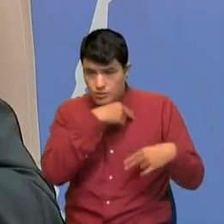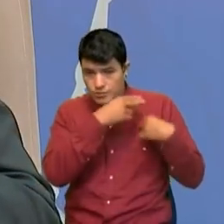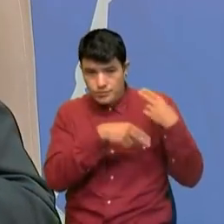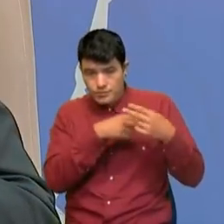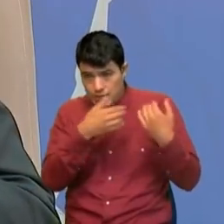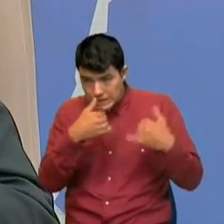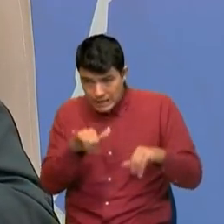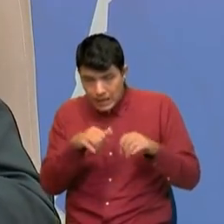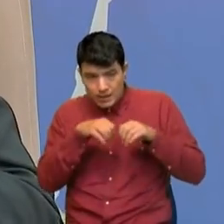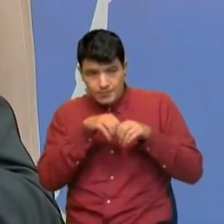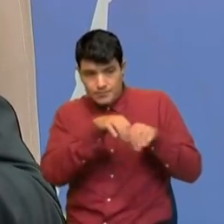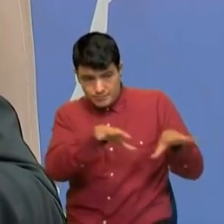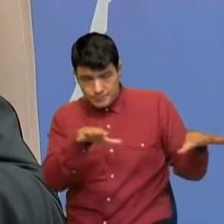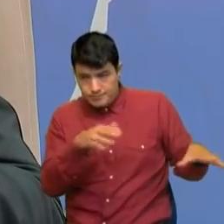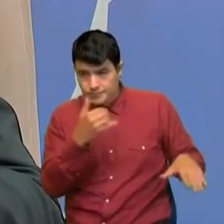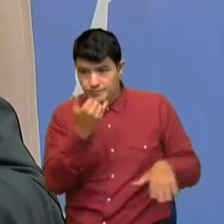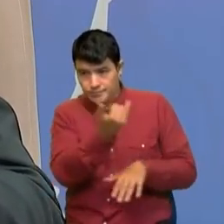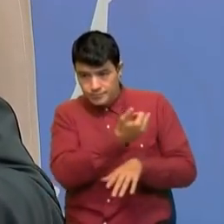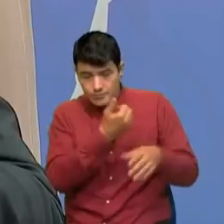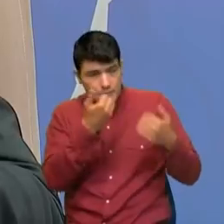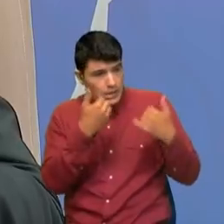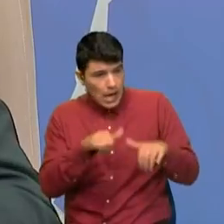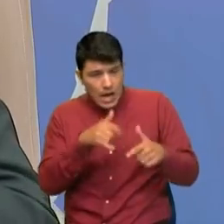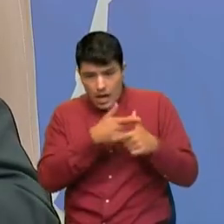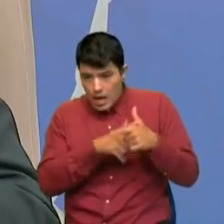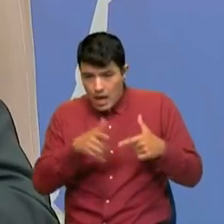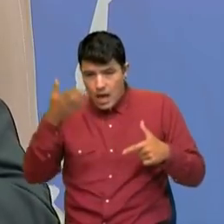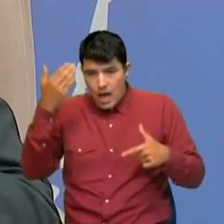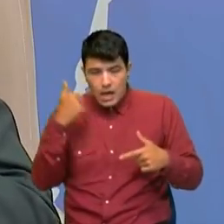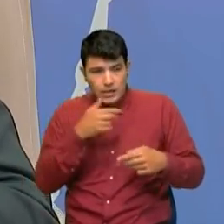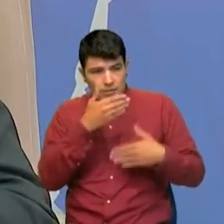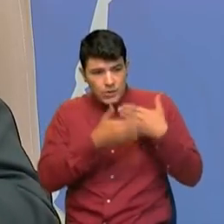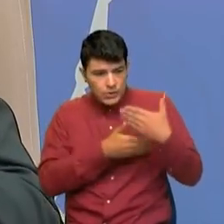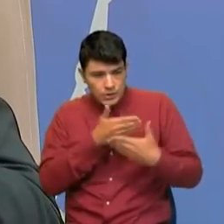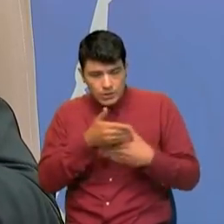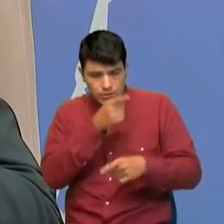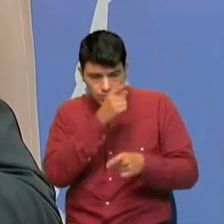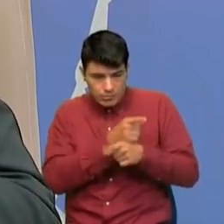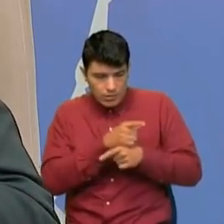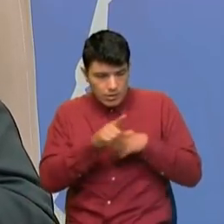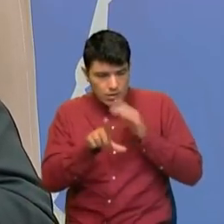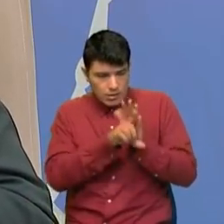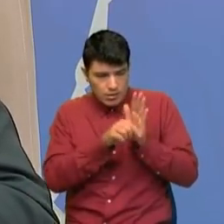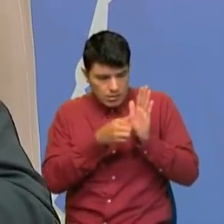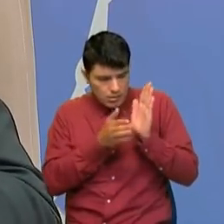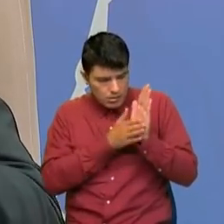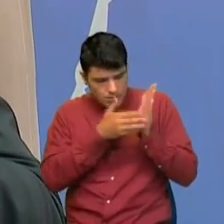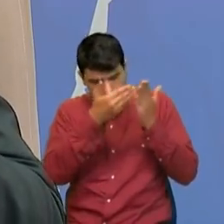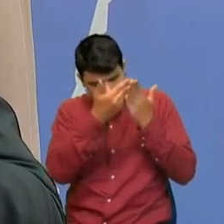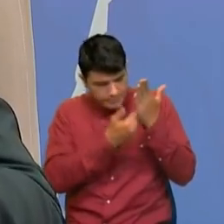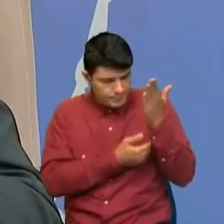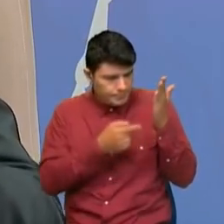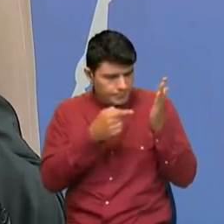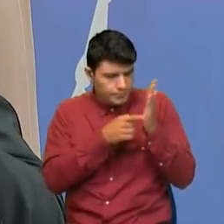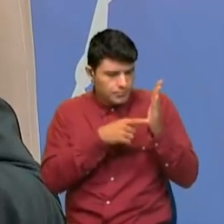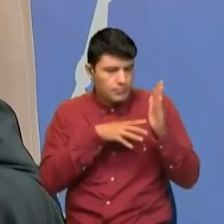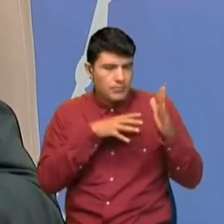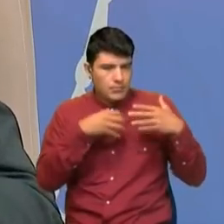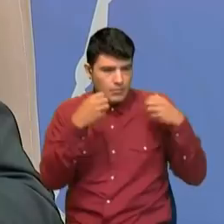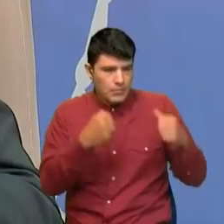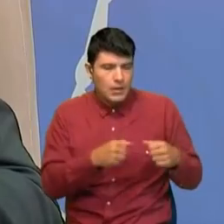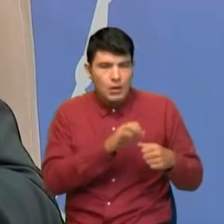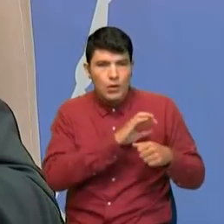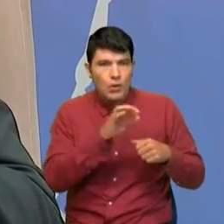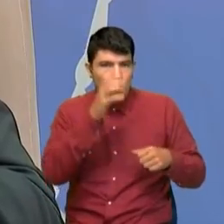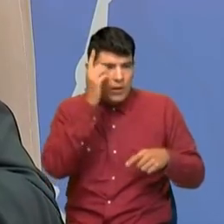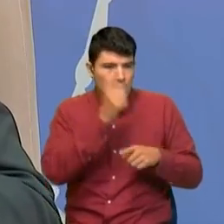ya se lo repartió, se hizo el procedimiento de manera legal, están los documentos, ya sea la escritura o la sentencia